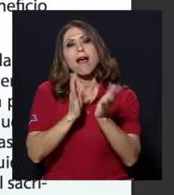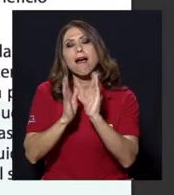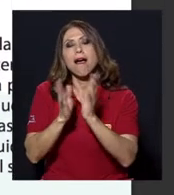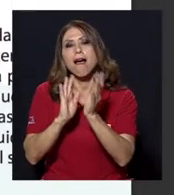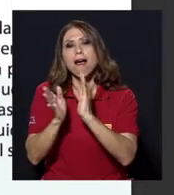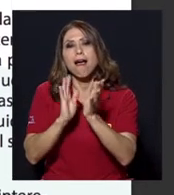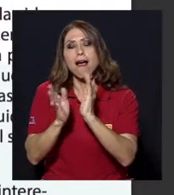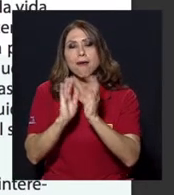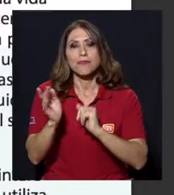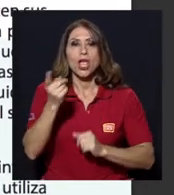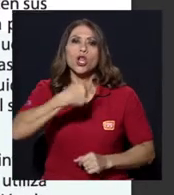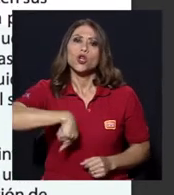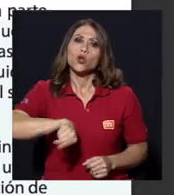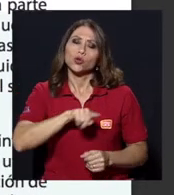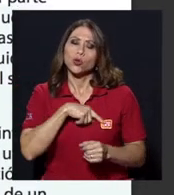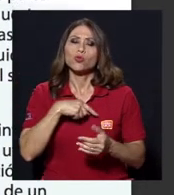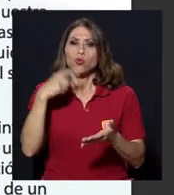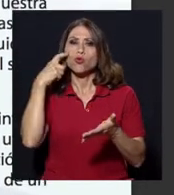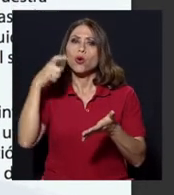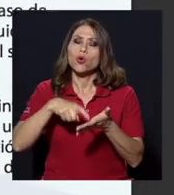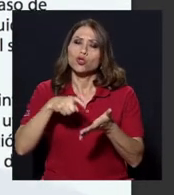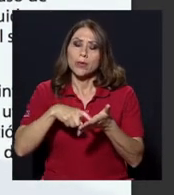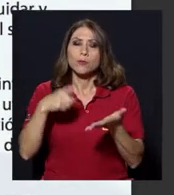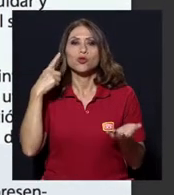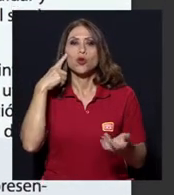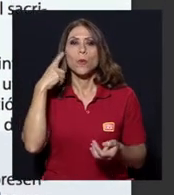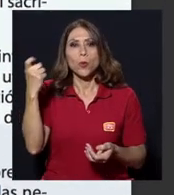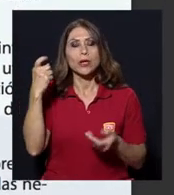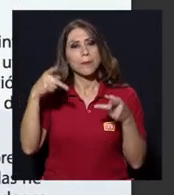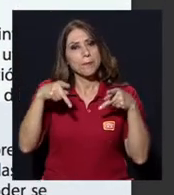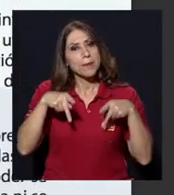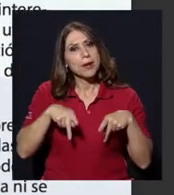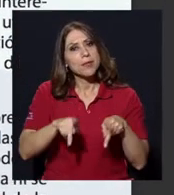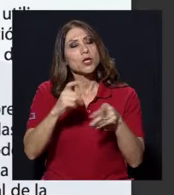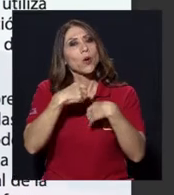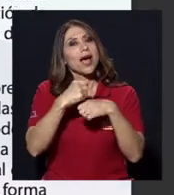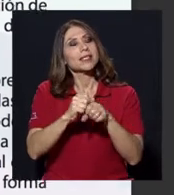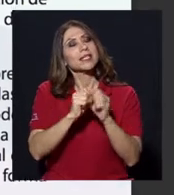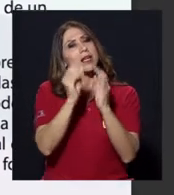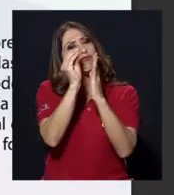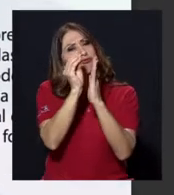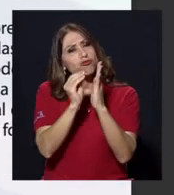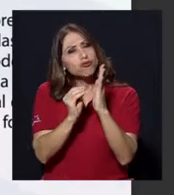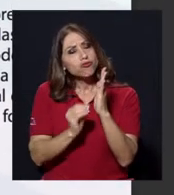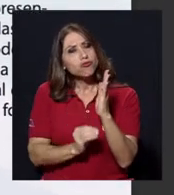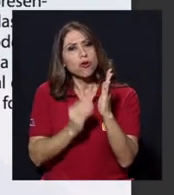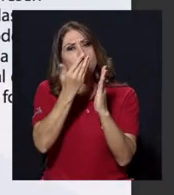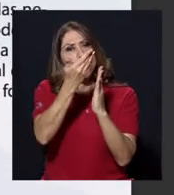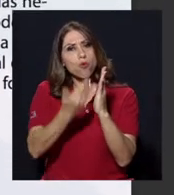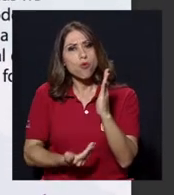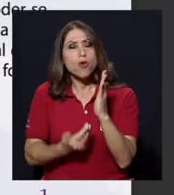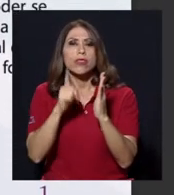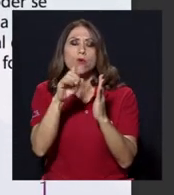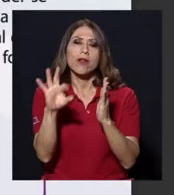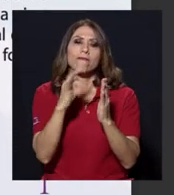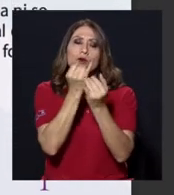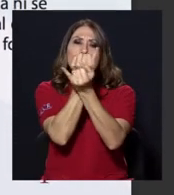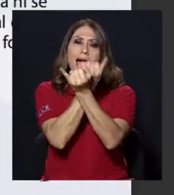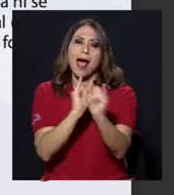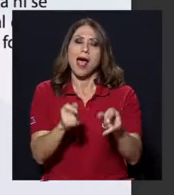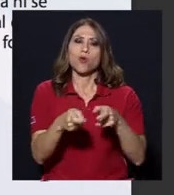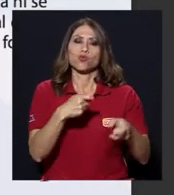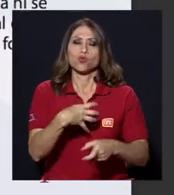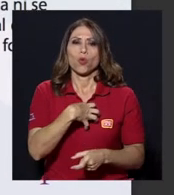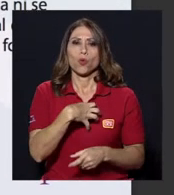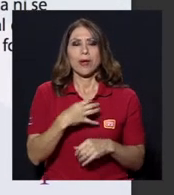que nos permitió elaborar este manifiesto de manera autónoma, que también eso tiene una virtud, ¿verdad? Que